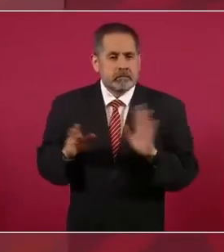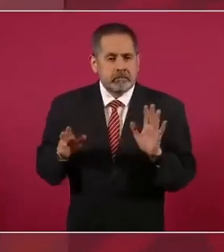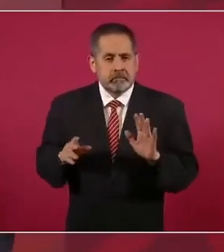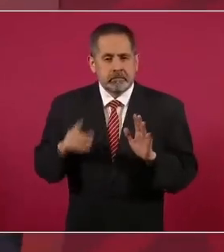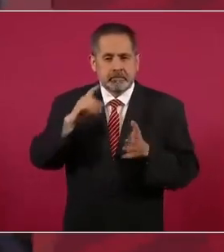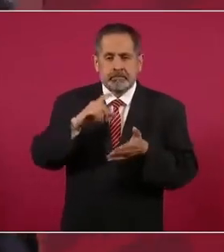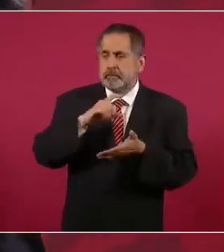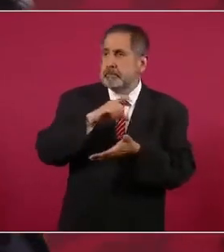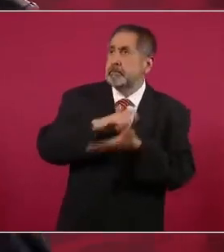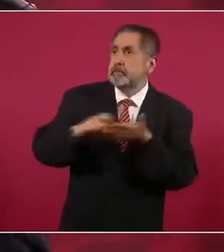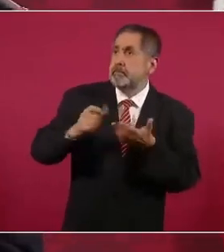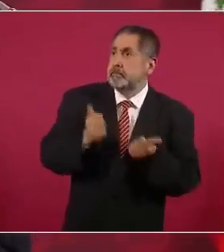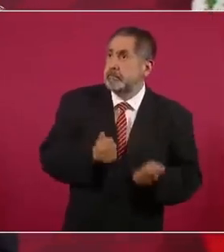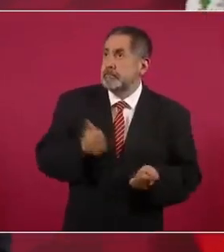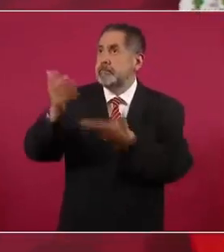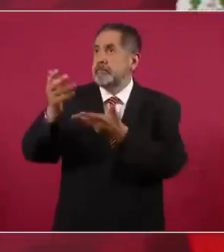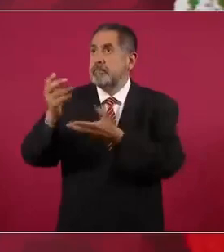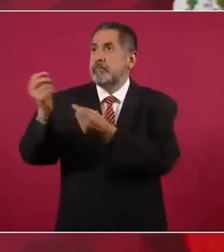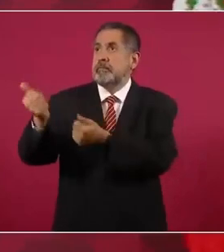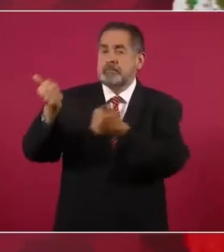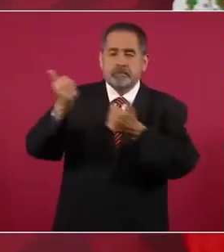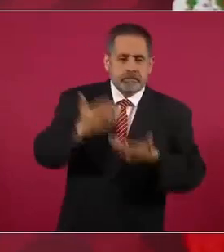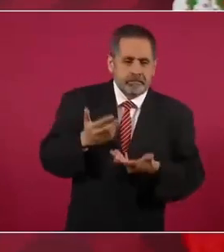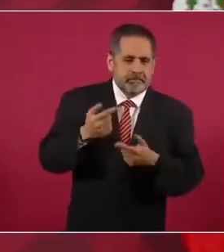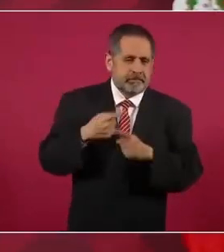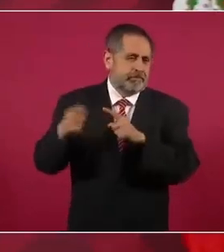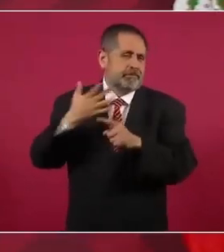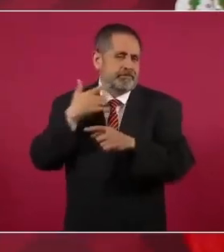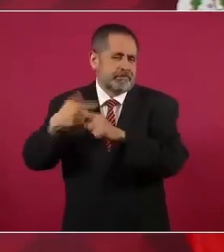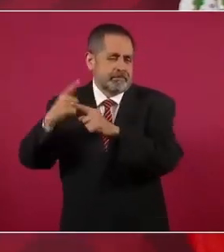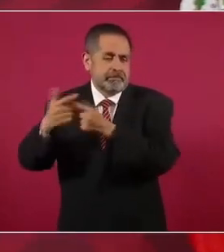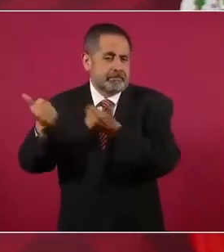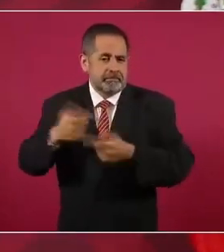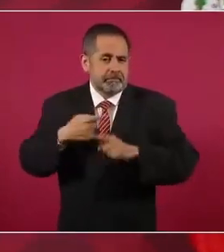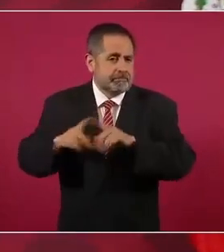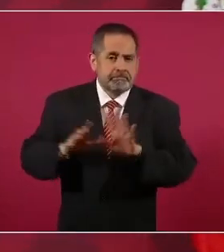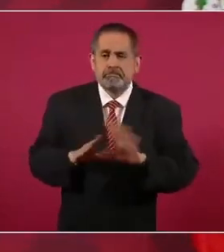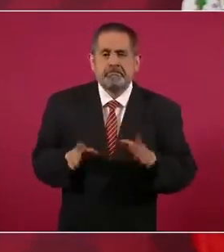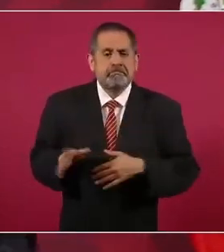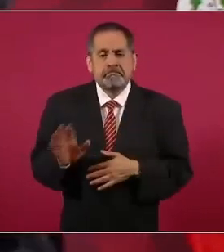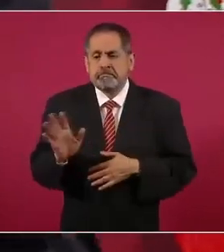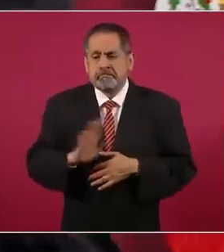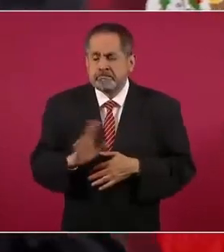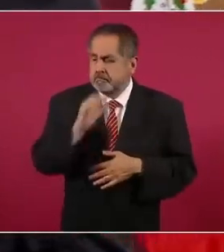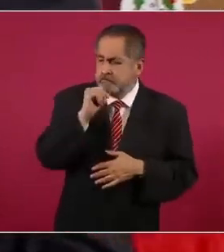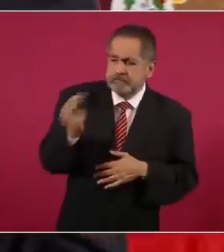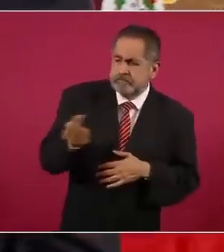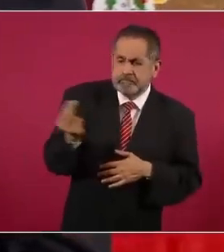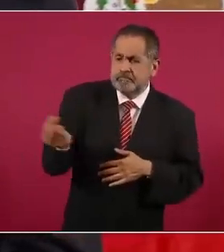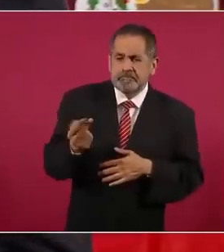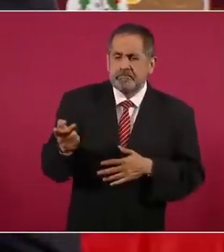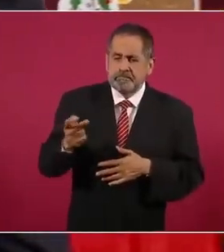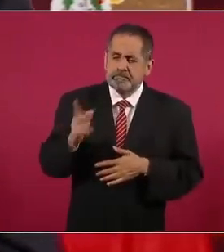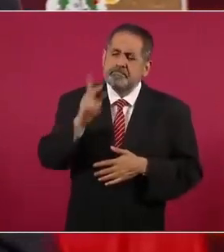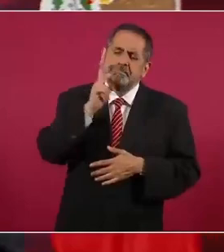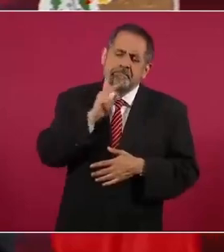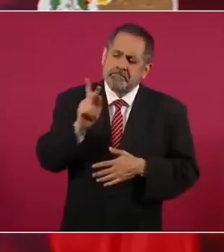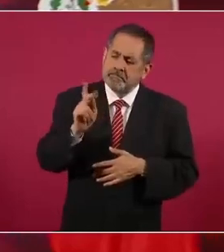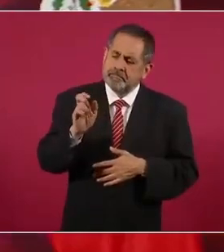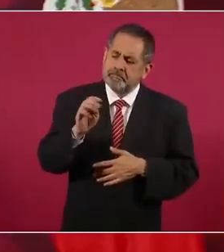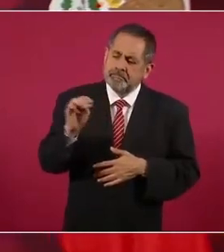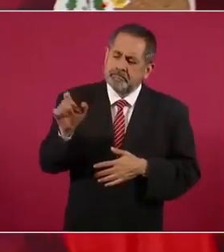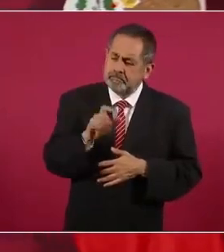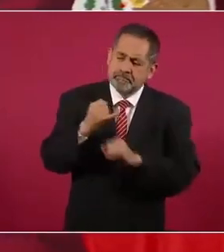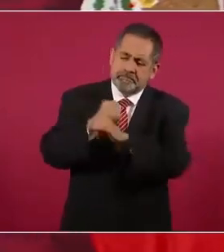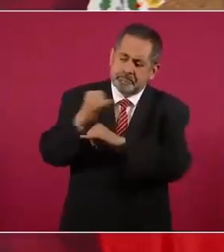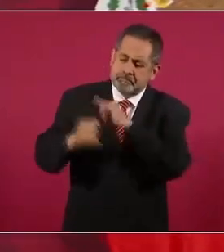petróleo o derivados en el extranjero, pues ya no va a tener razón de ser, porque todo